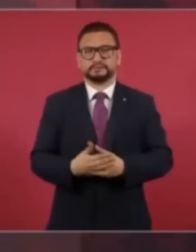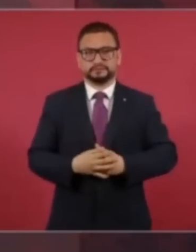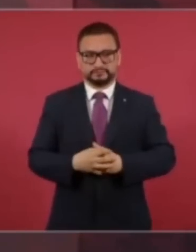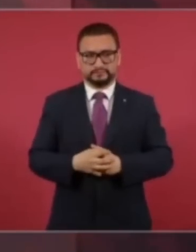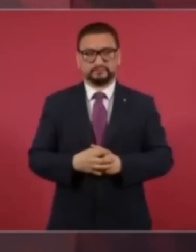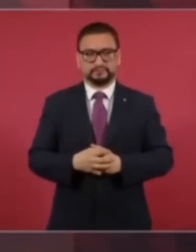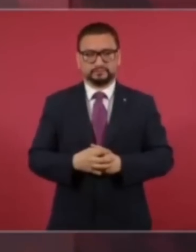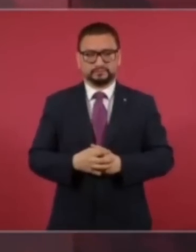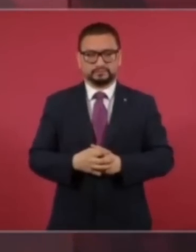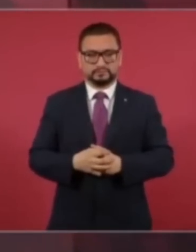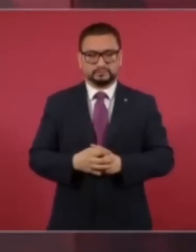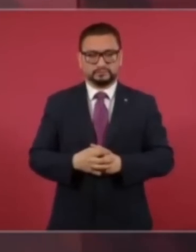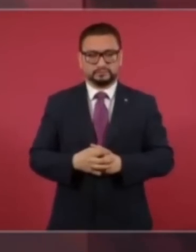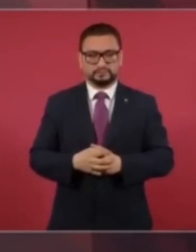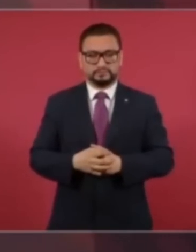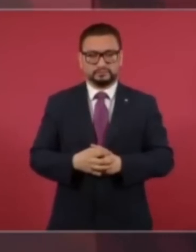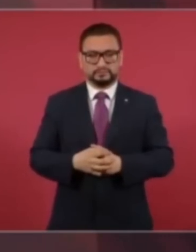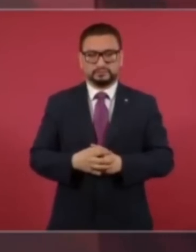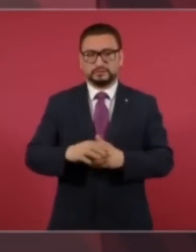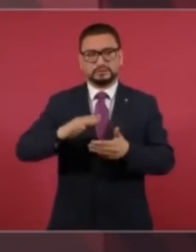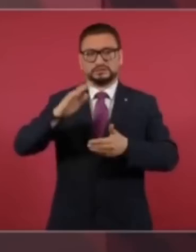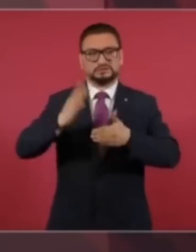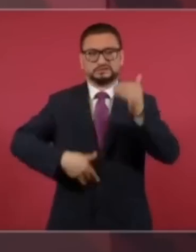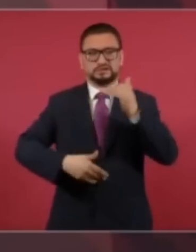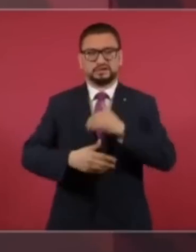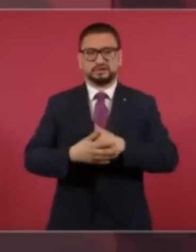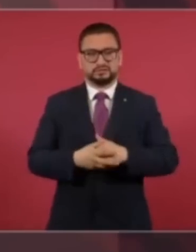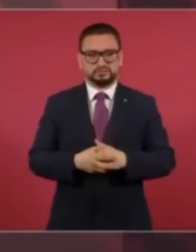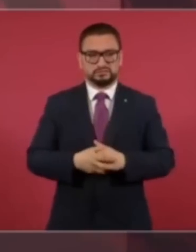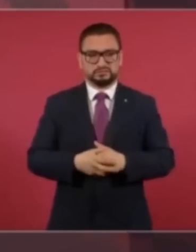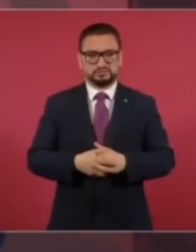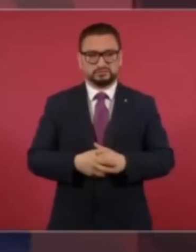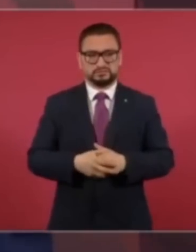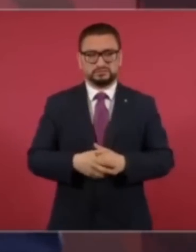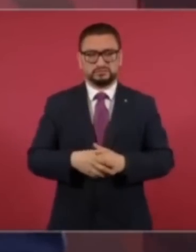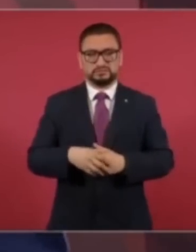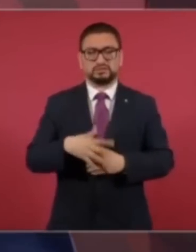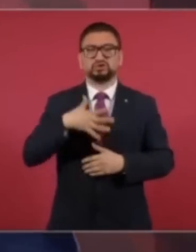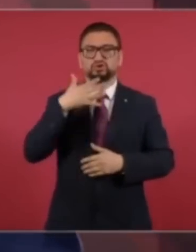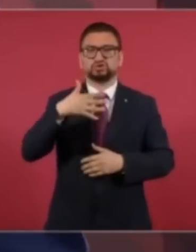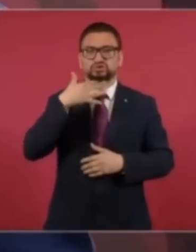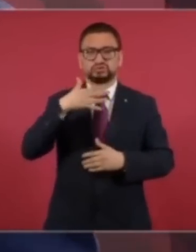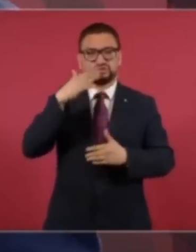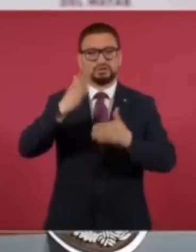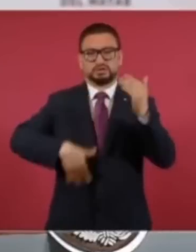Es decir, se acabó con la corrupción.